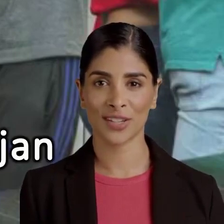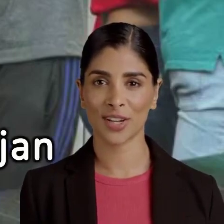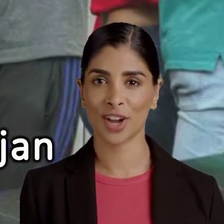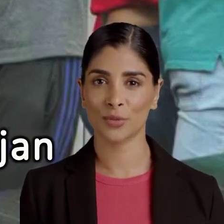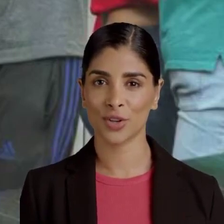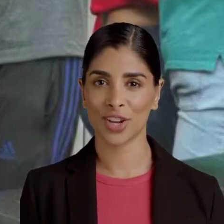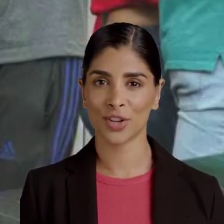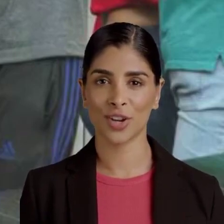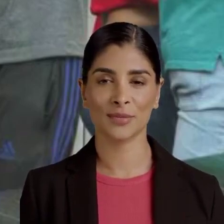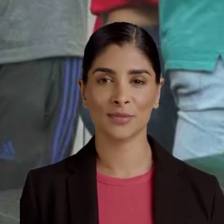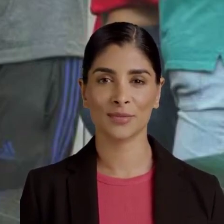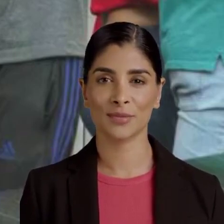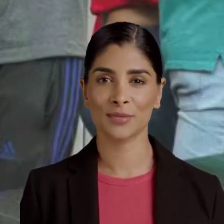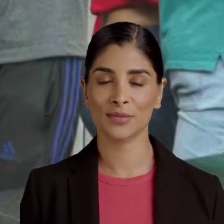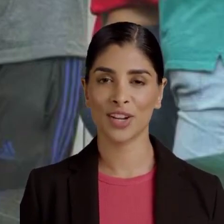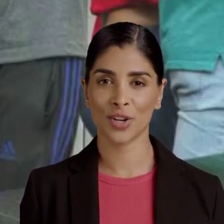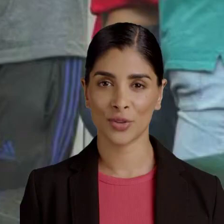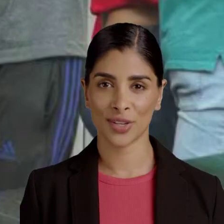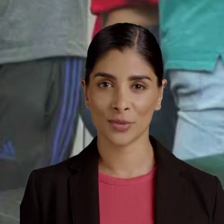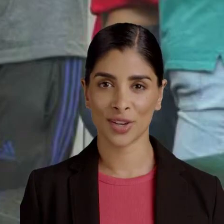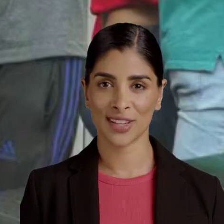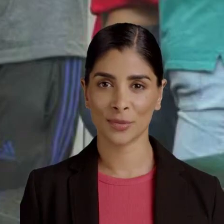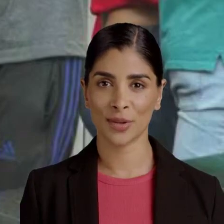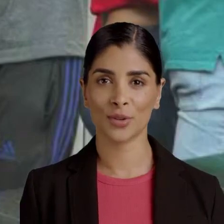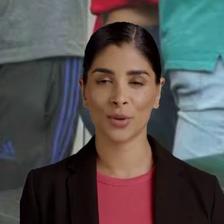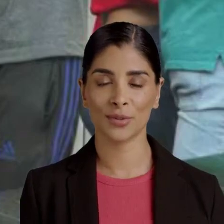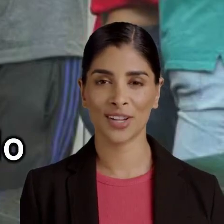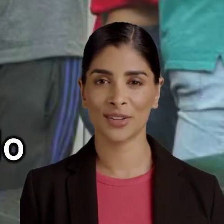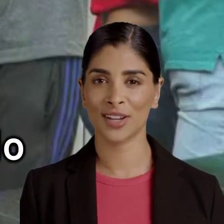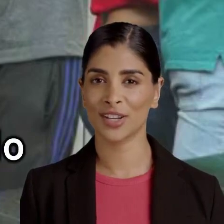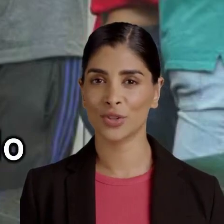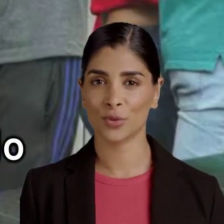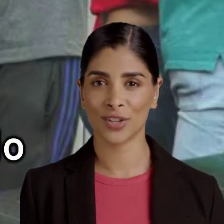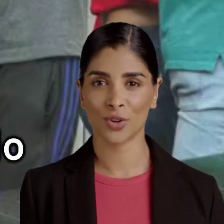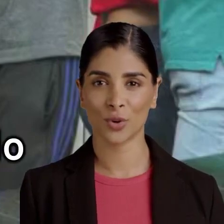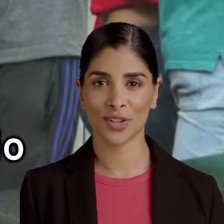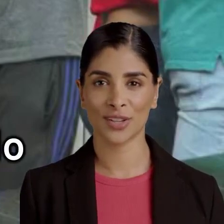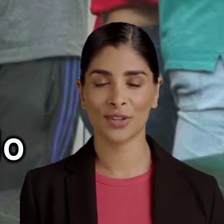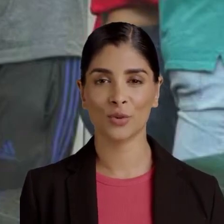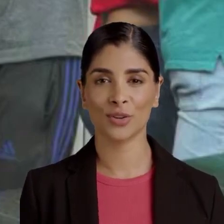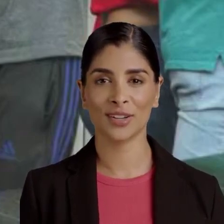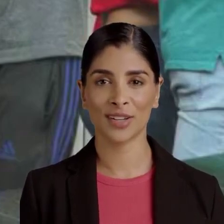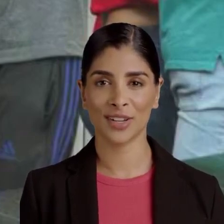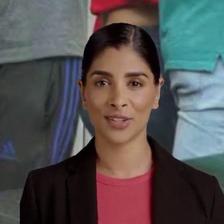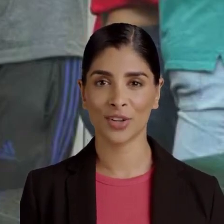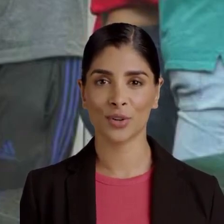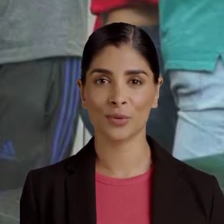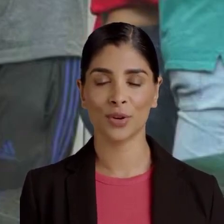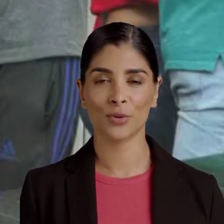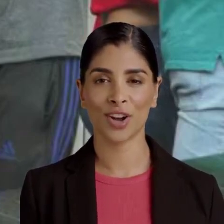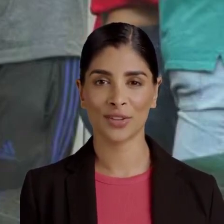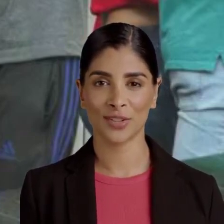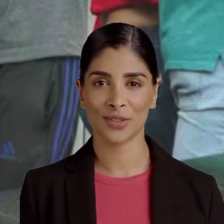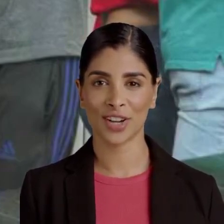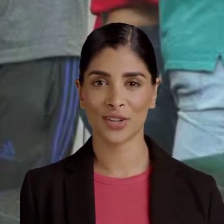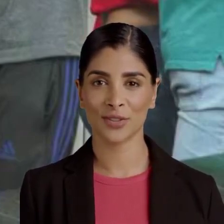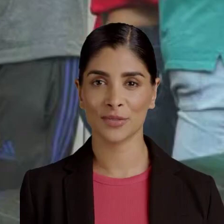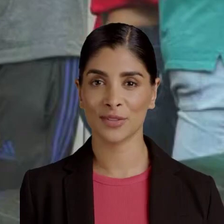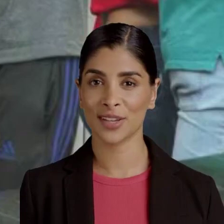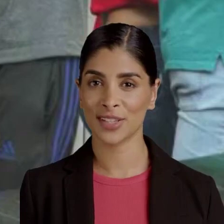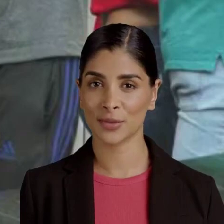usuarios que se quejan por el calor en lo que va de abril la temperatura más alta que ha soportado Guayaquil fue de 35,1